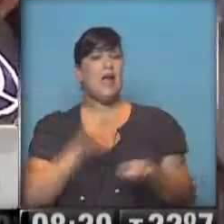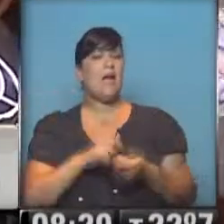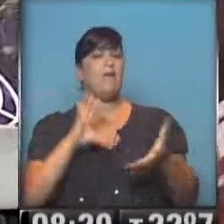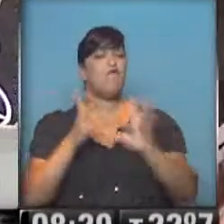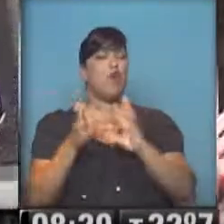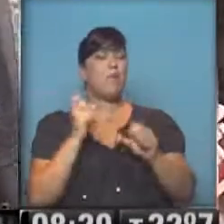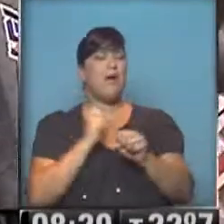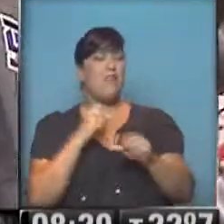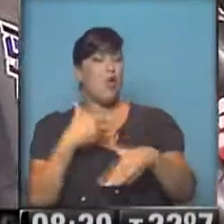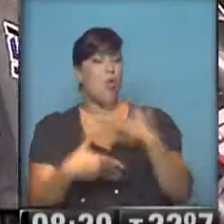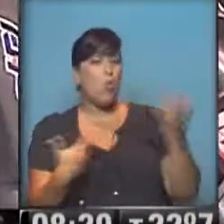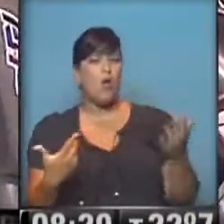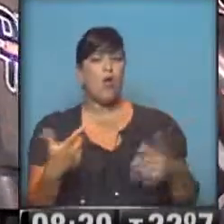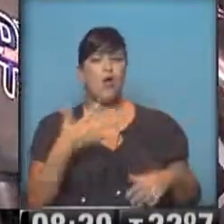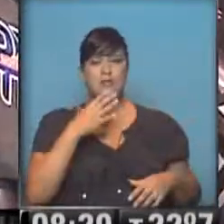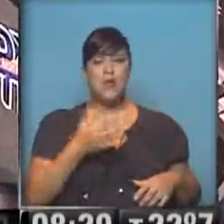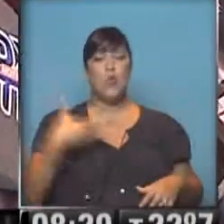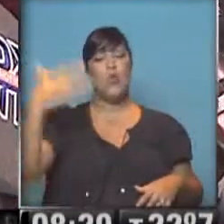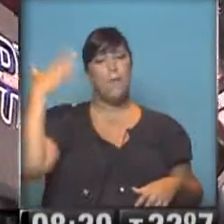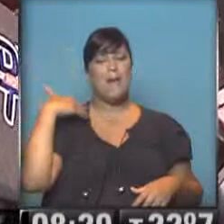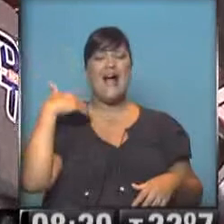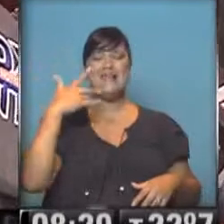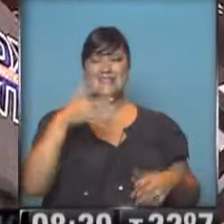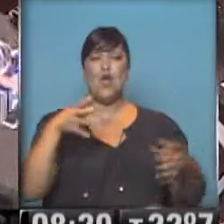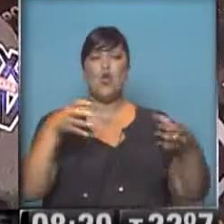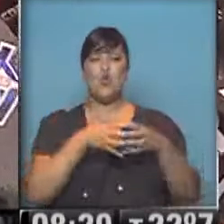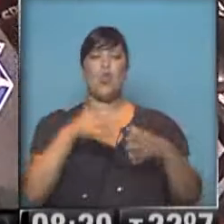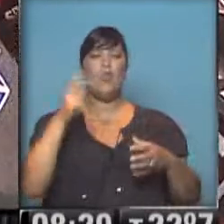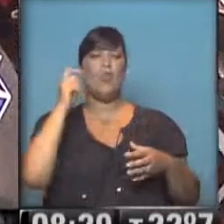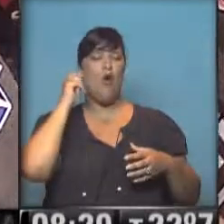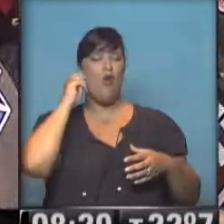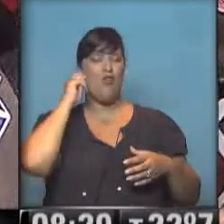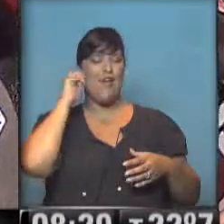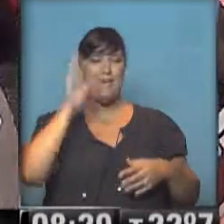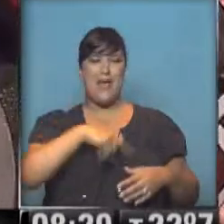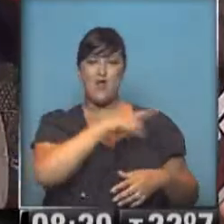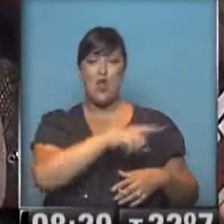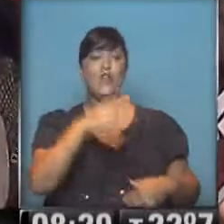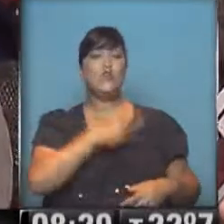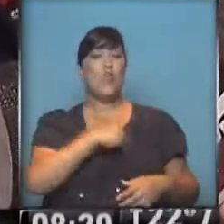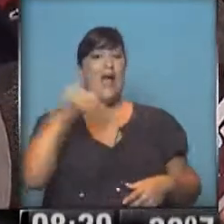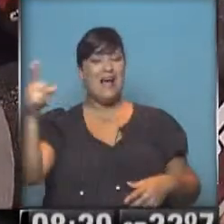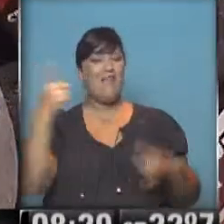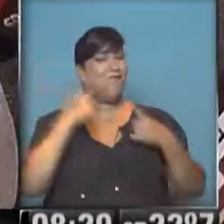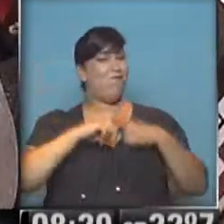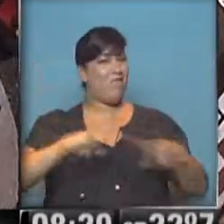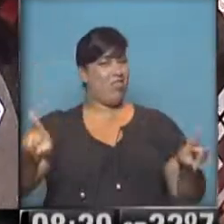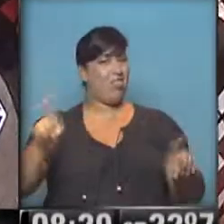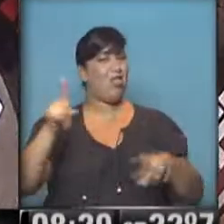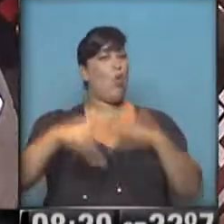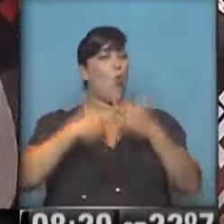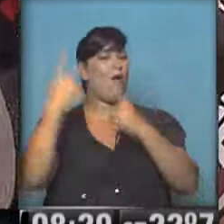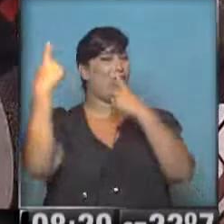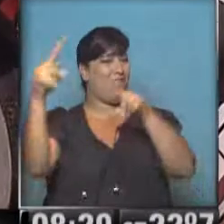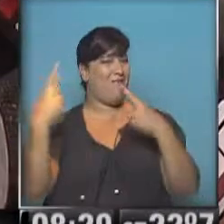juego? Yo creo que la tenía más en inferiores que en primera en Huracán. Por ahí en Huracán me tocaba otra parte de juego, pero